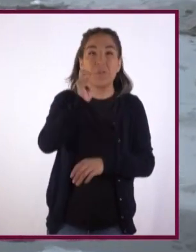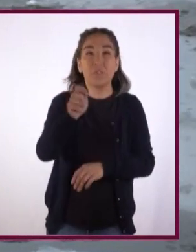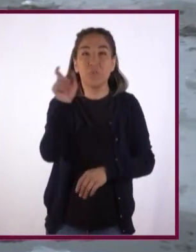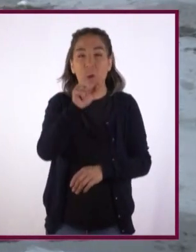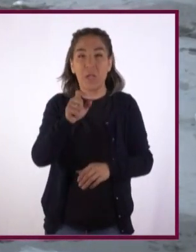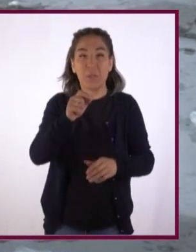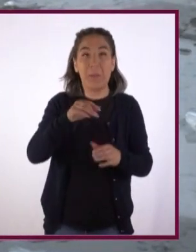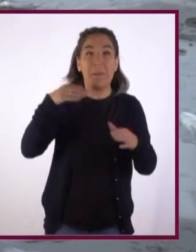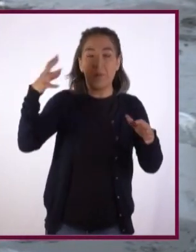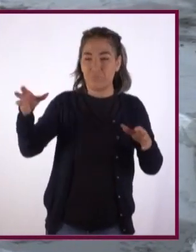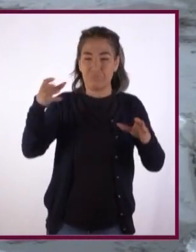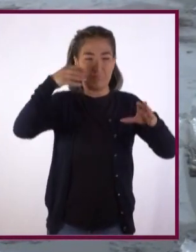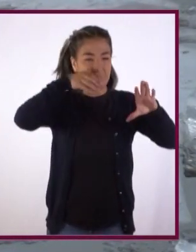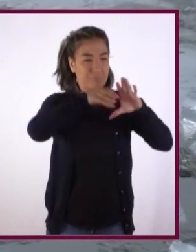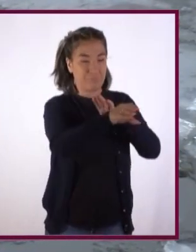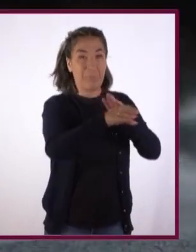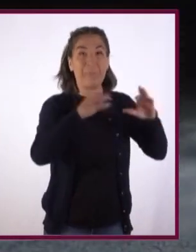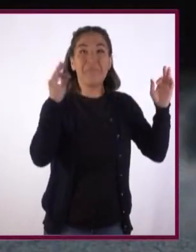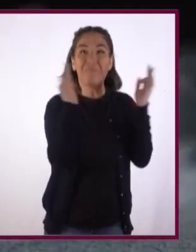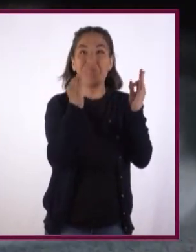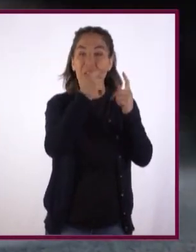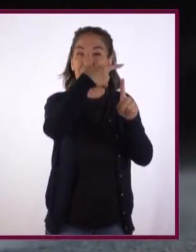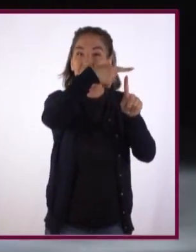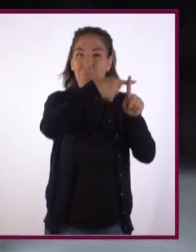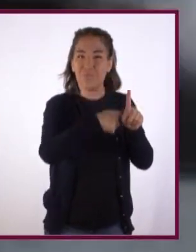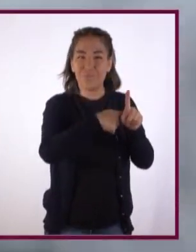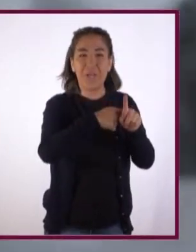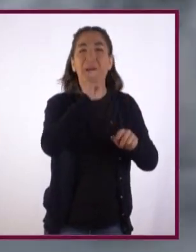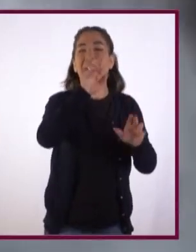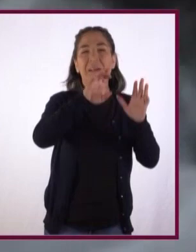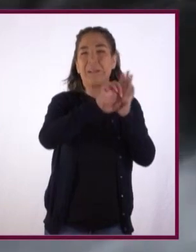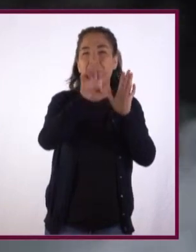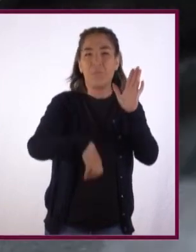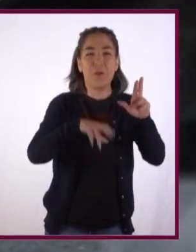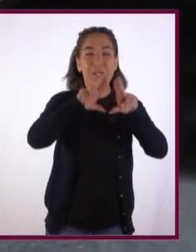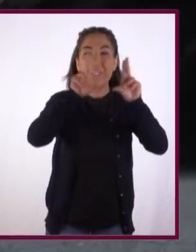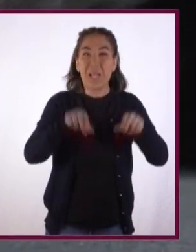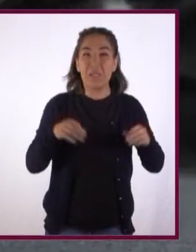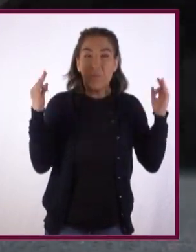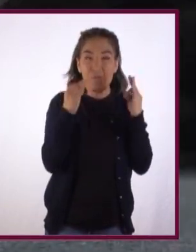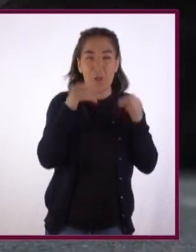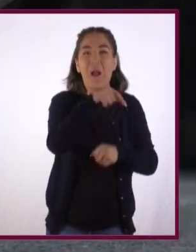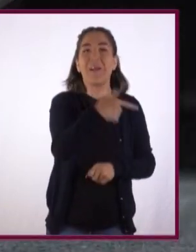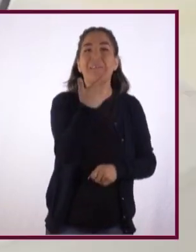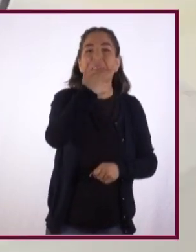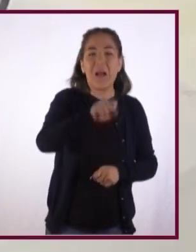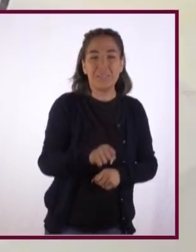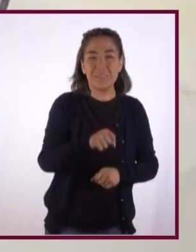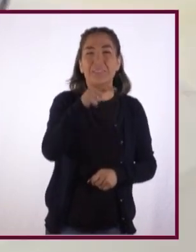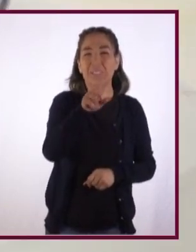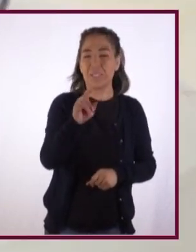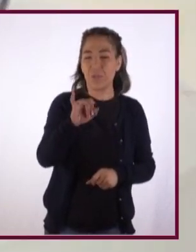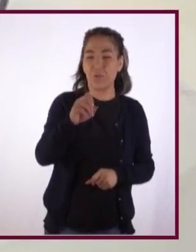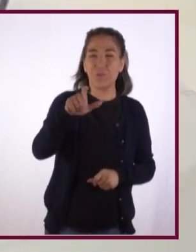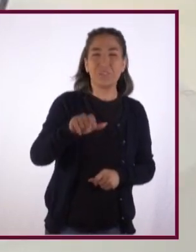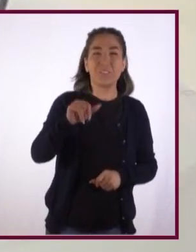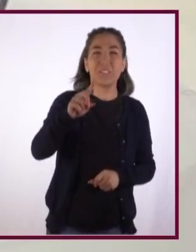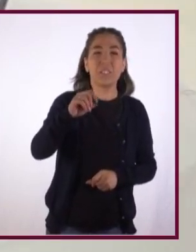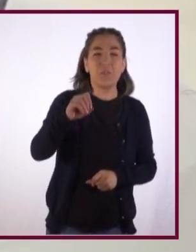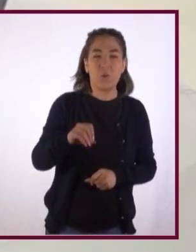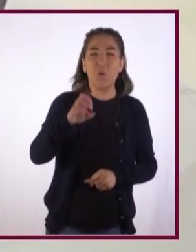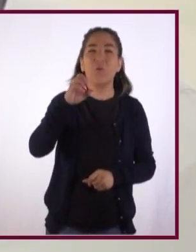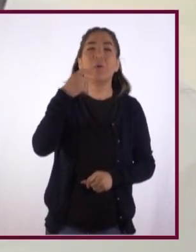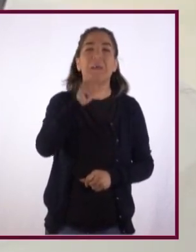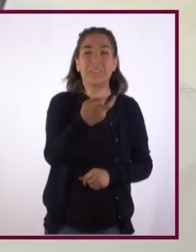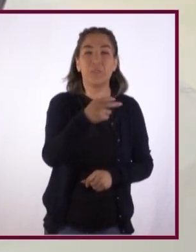les somete a las bajas temperaturas. Por ejemplo, el hielo seco es en realidad un gas congelado, es dióxido de carbono a